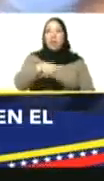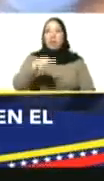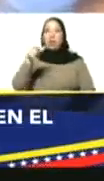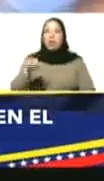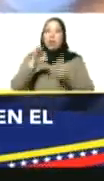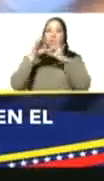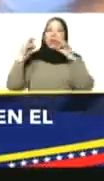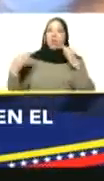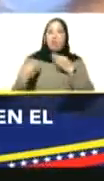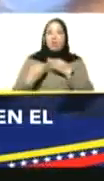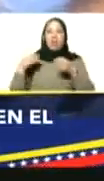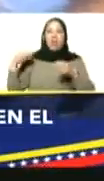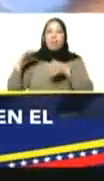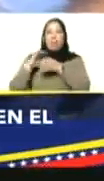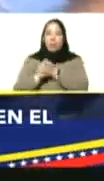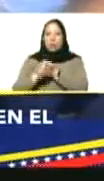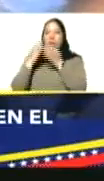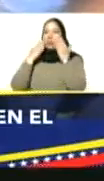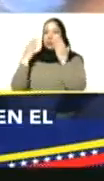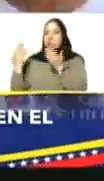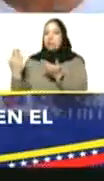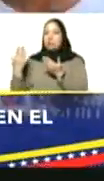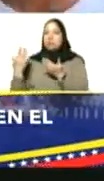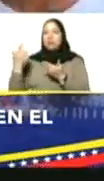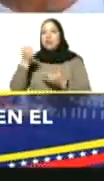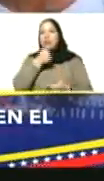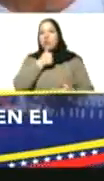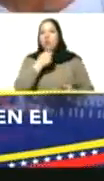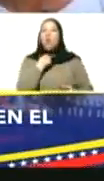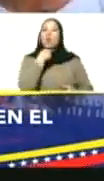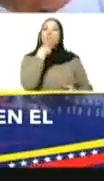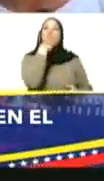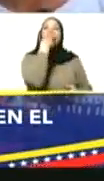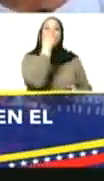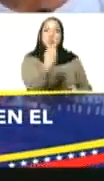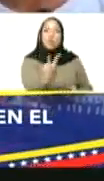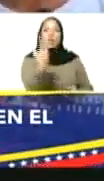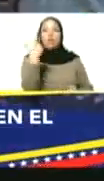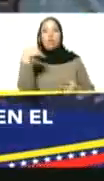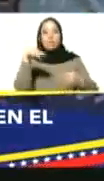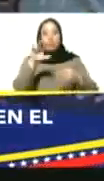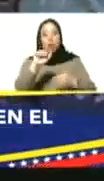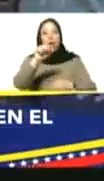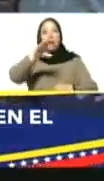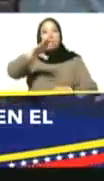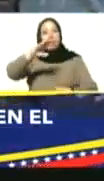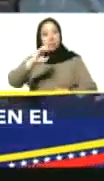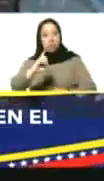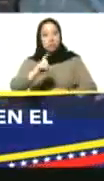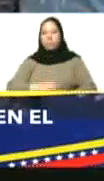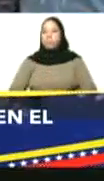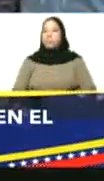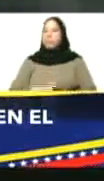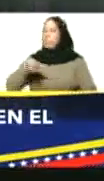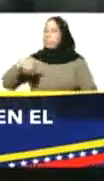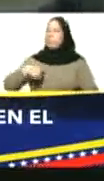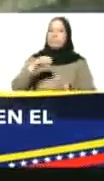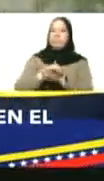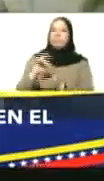es nuestro compañero Josmar Avendaño, vocero de la ABB, y por supuesto,